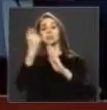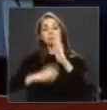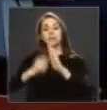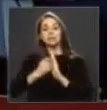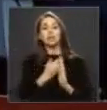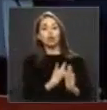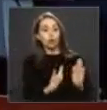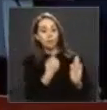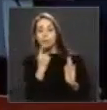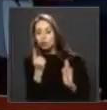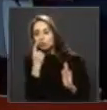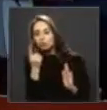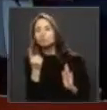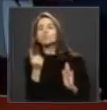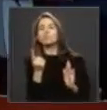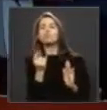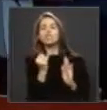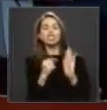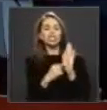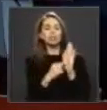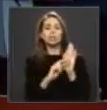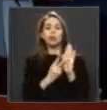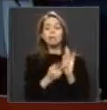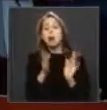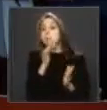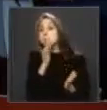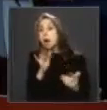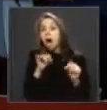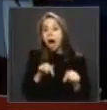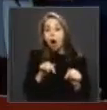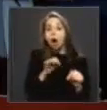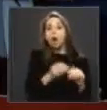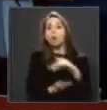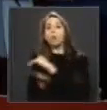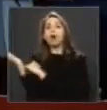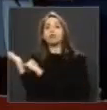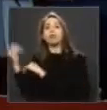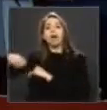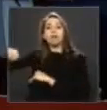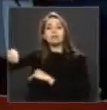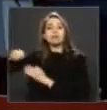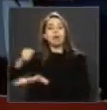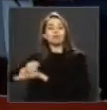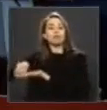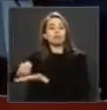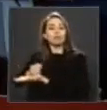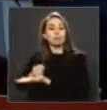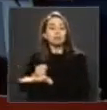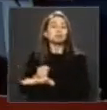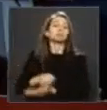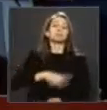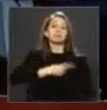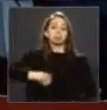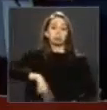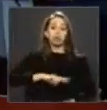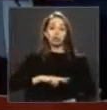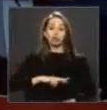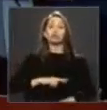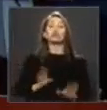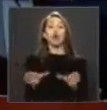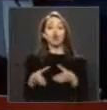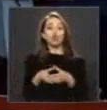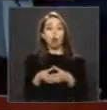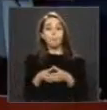eso, no sé si ahora o en el trámite siguiente. Nosotros en la Comisión de Hacienda